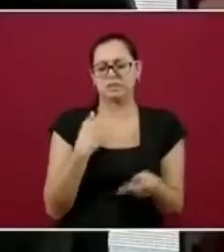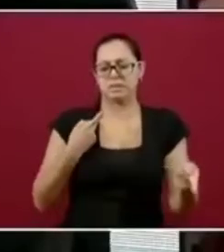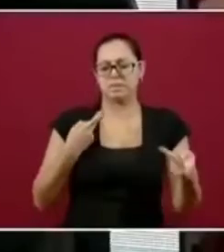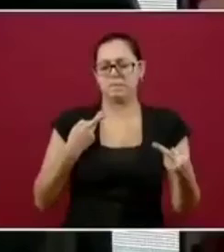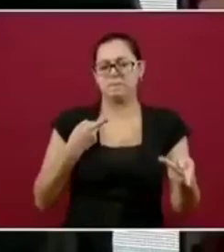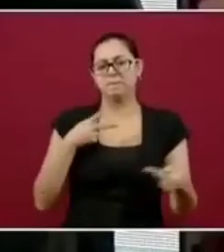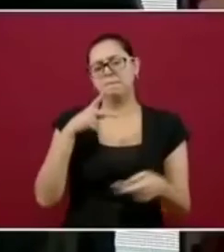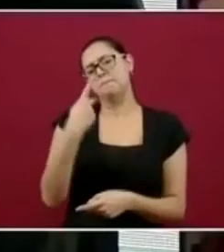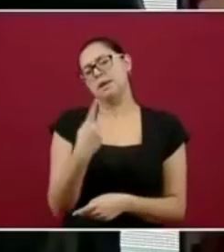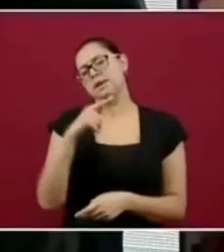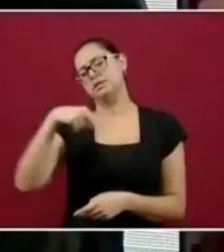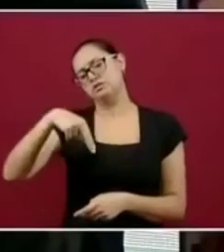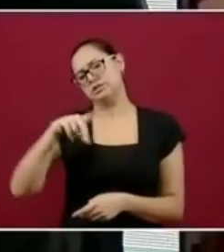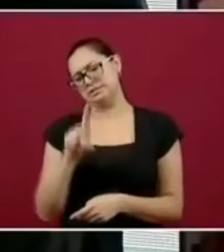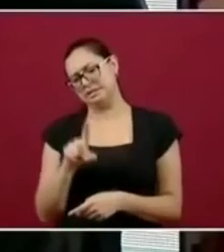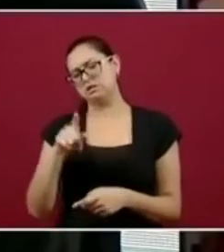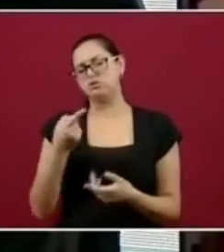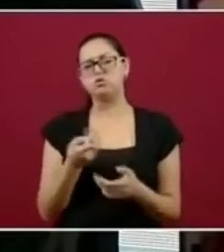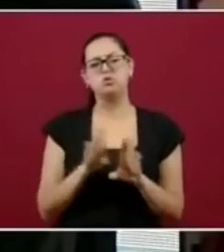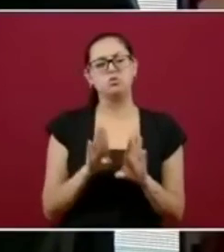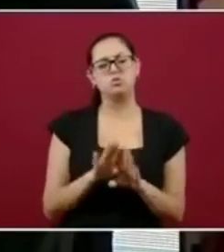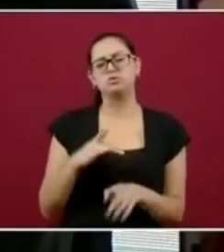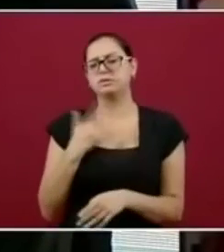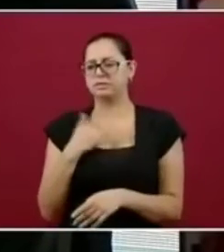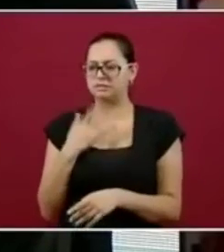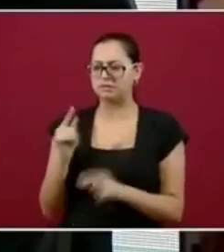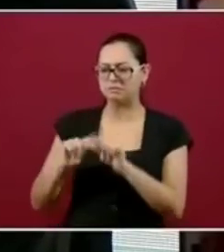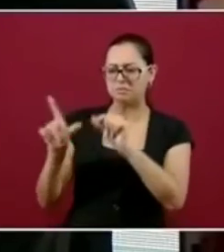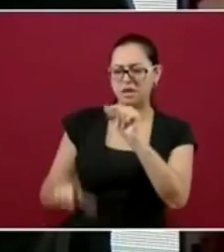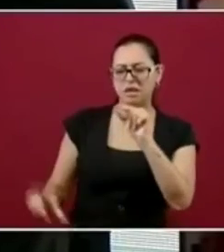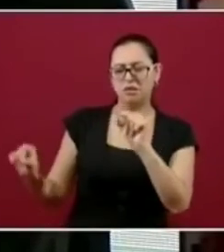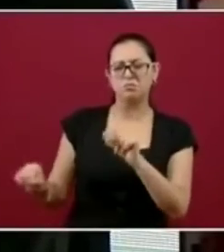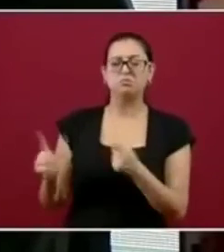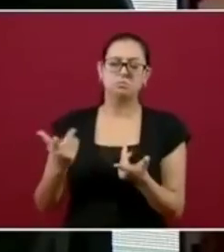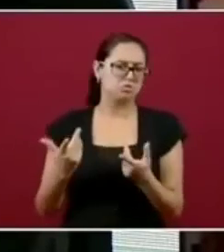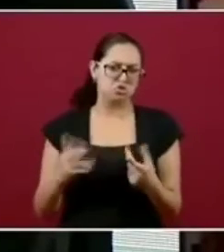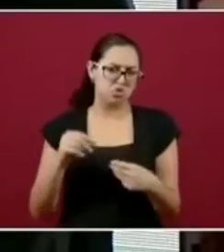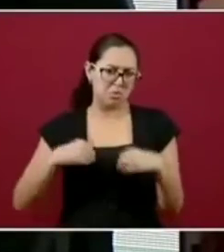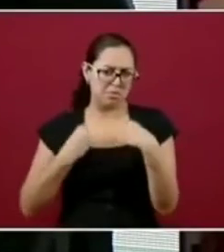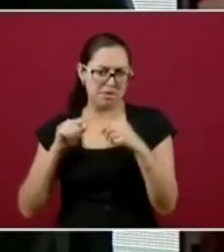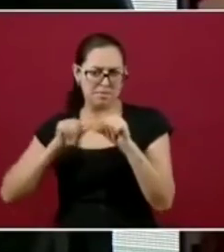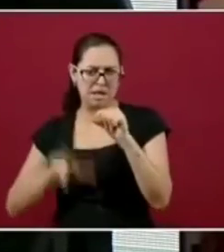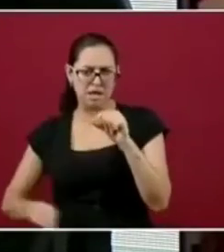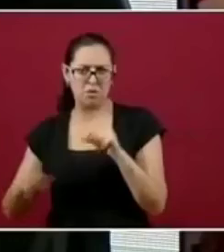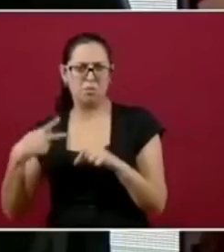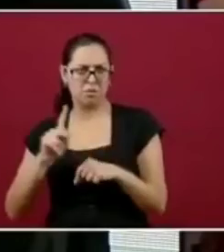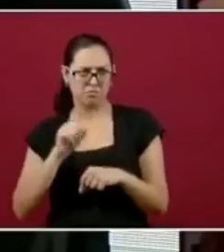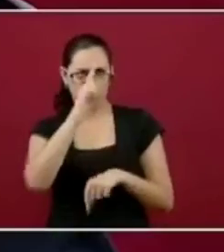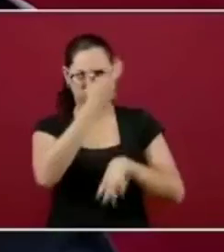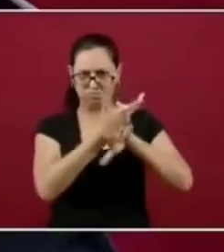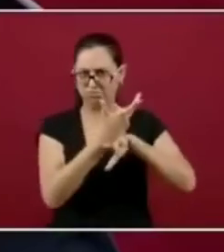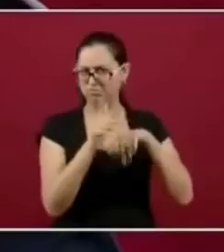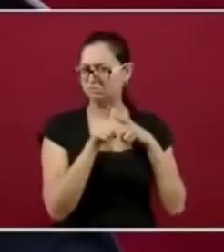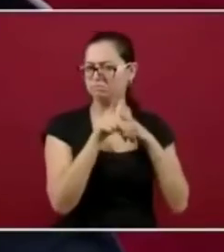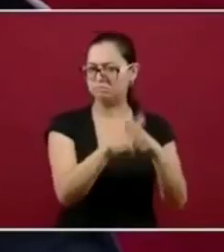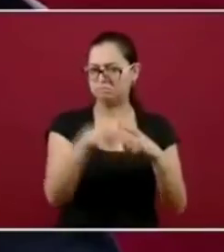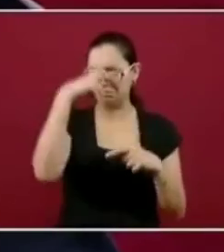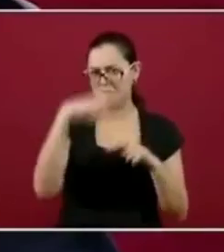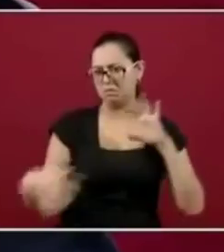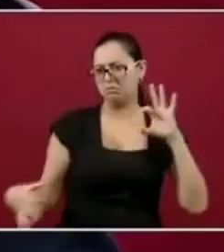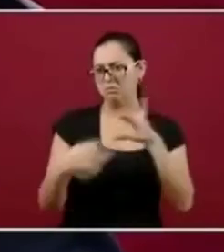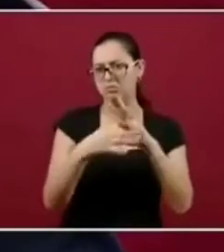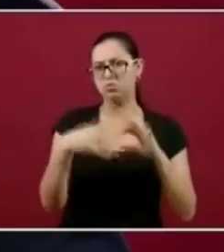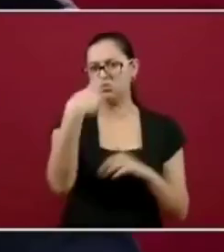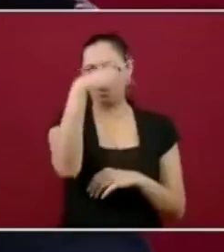México, porque el hecho de que estén en Estados Unidos no les quita su condición de mexicanas y mexicanos, y tenemos que